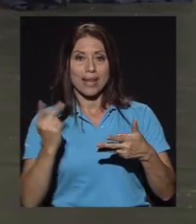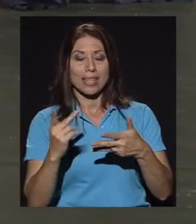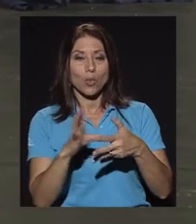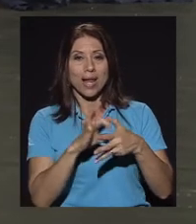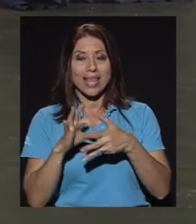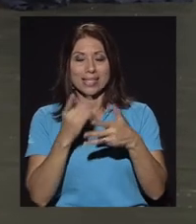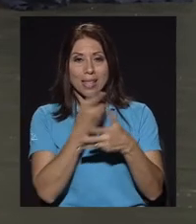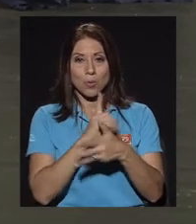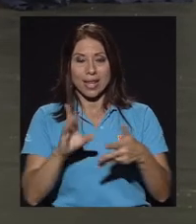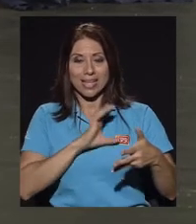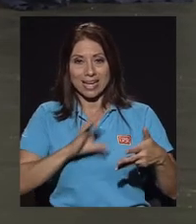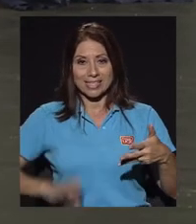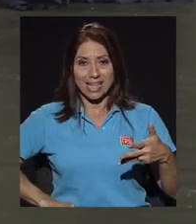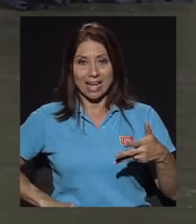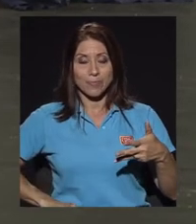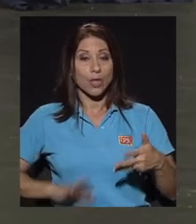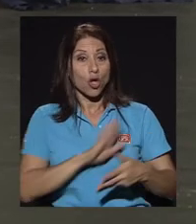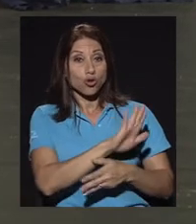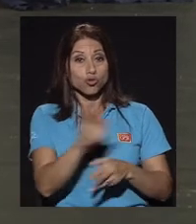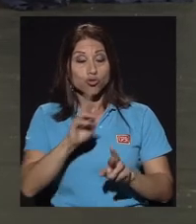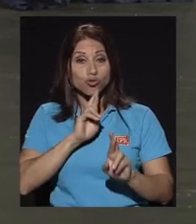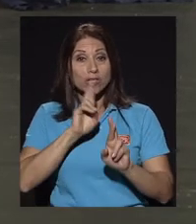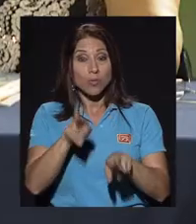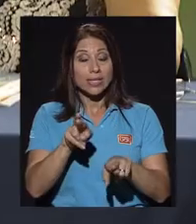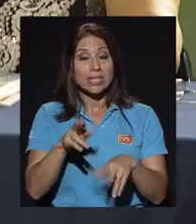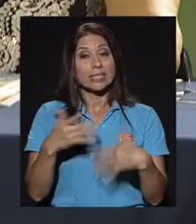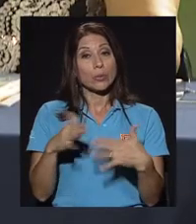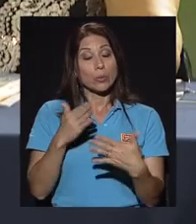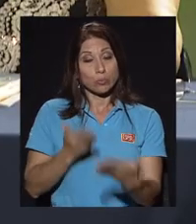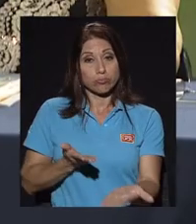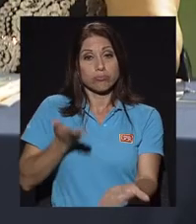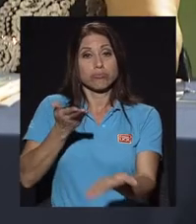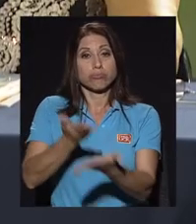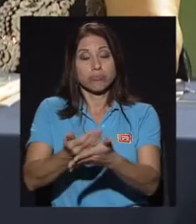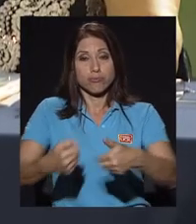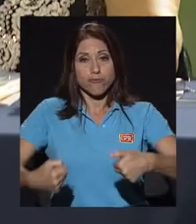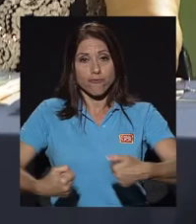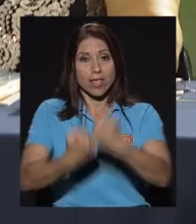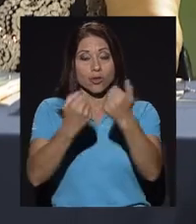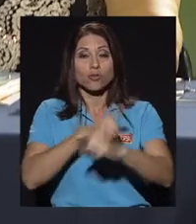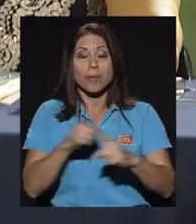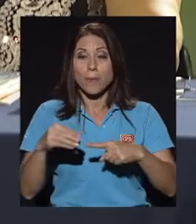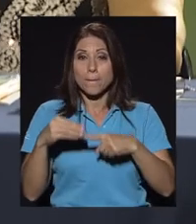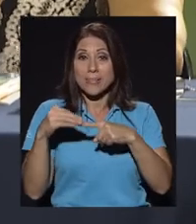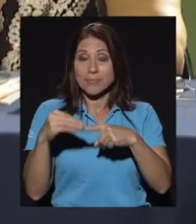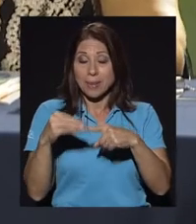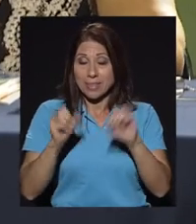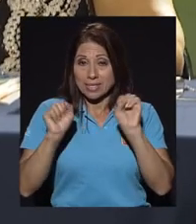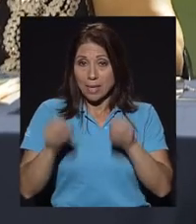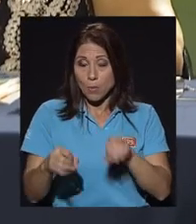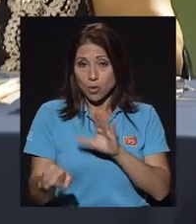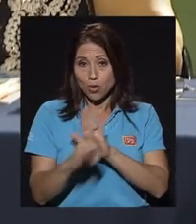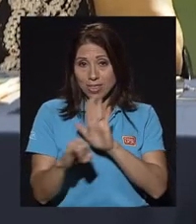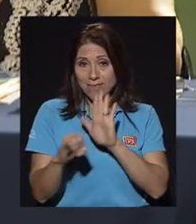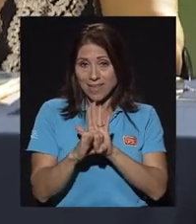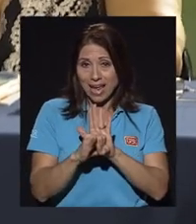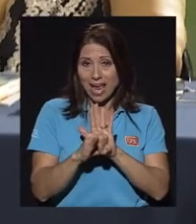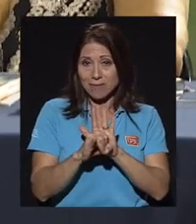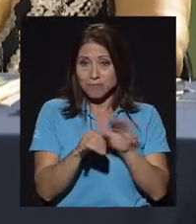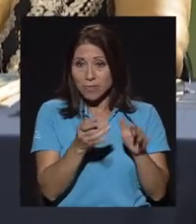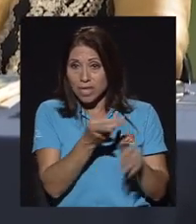Sus respuestas nos han planteado una serie de retos, pero principalmente se han podido identificar